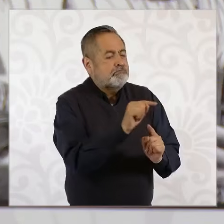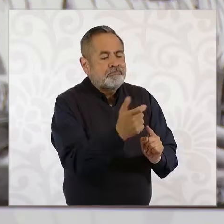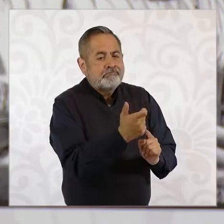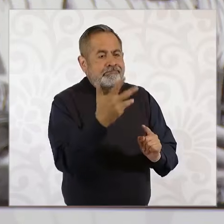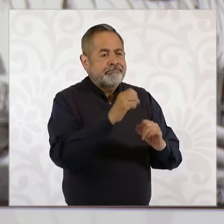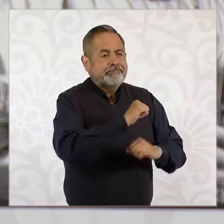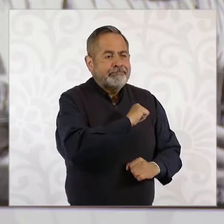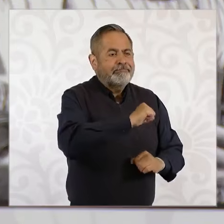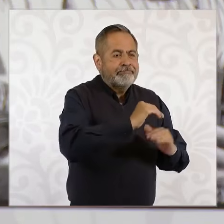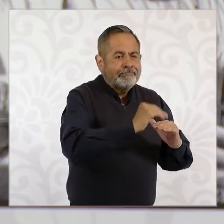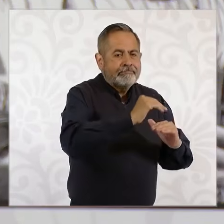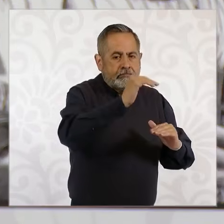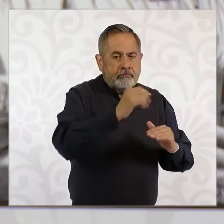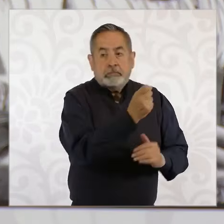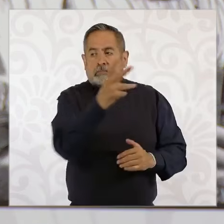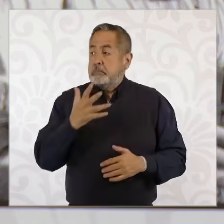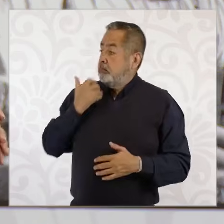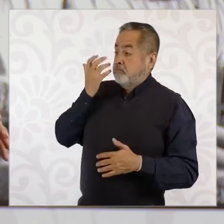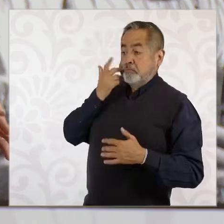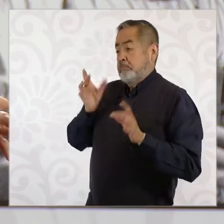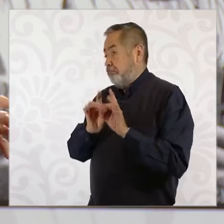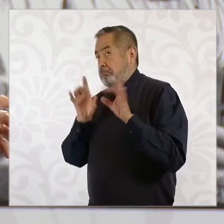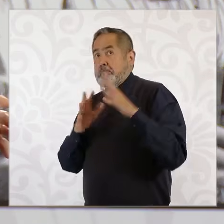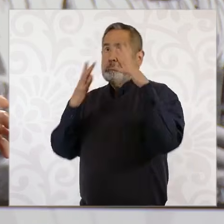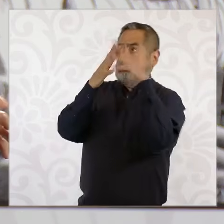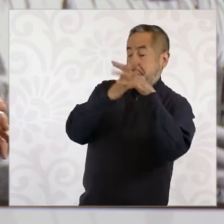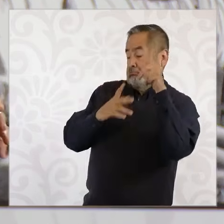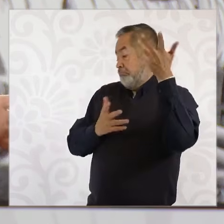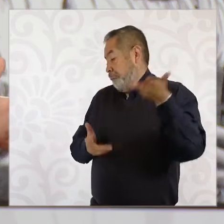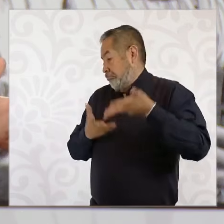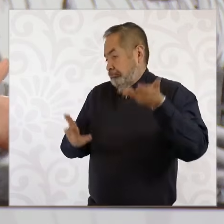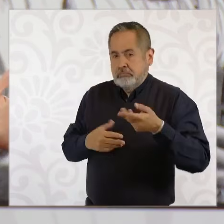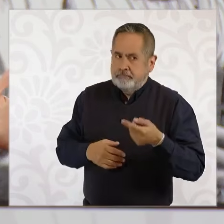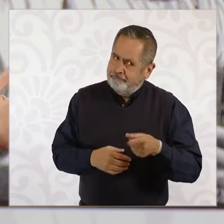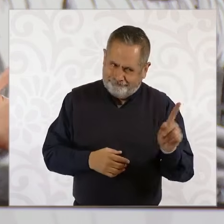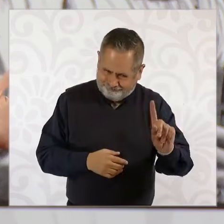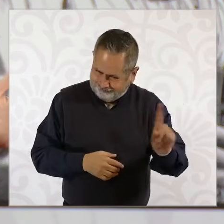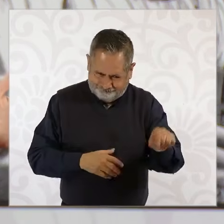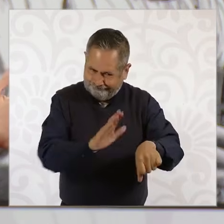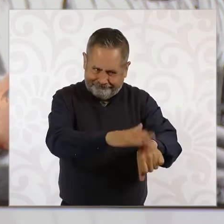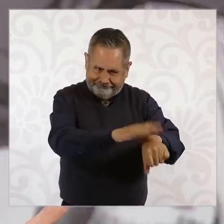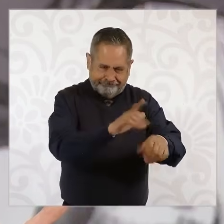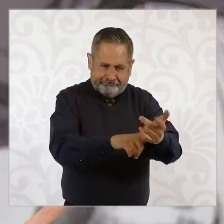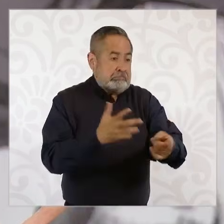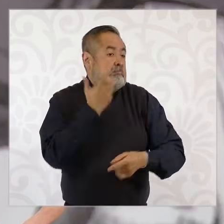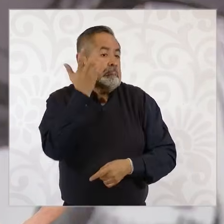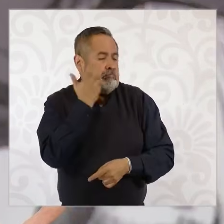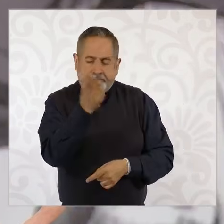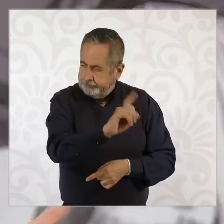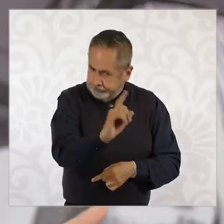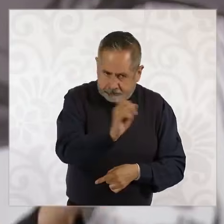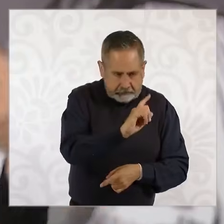muchas veces es especulación, y nosotros no podemos ser omisos ante la especulación de muchos